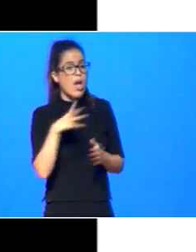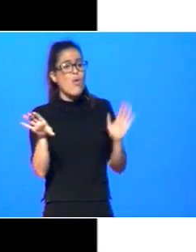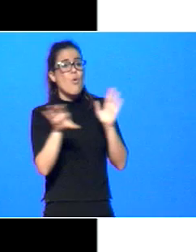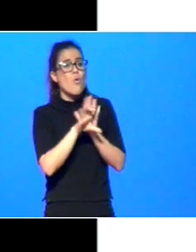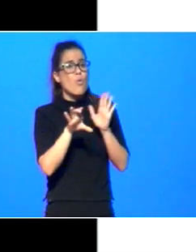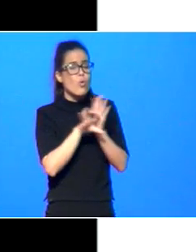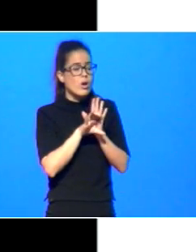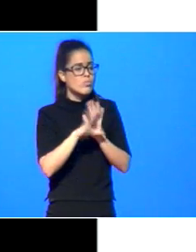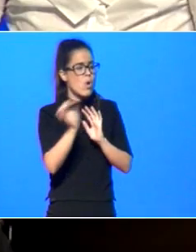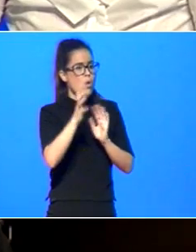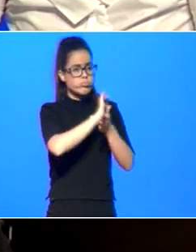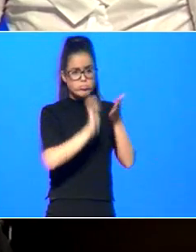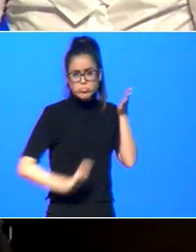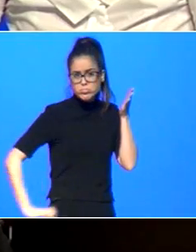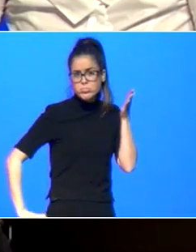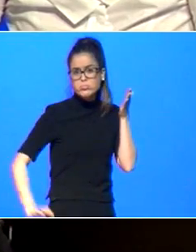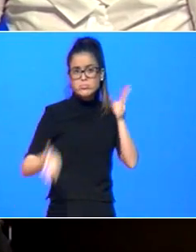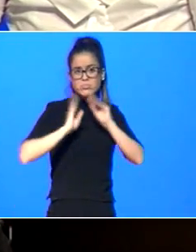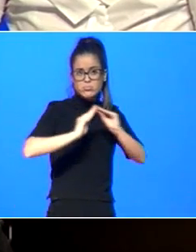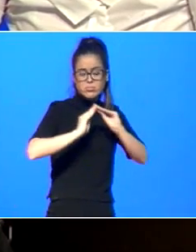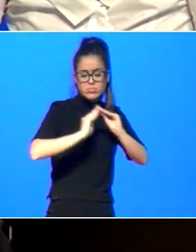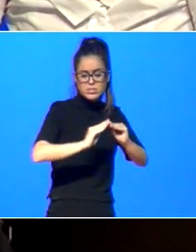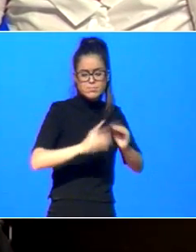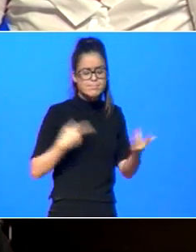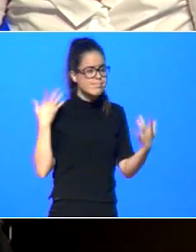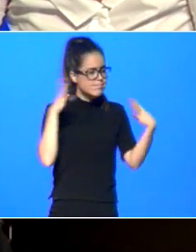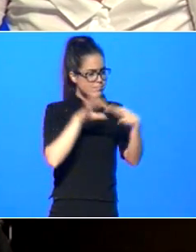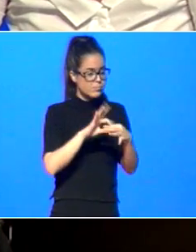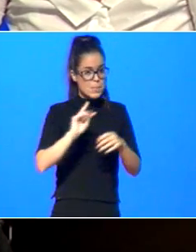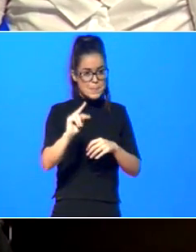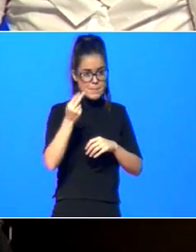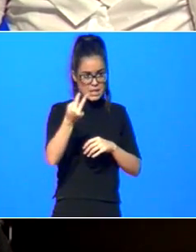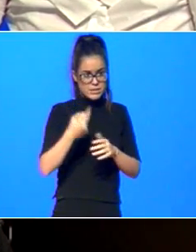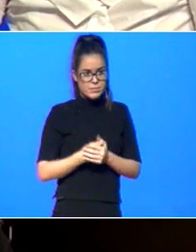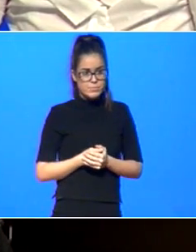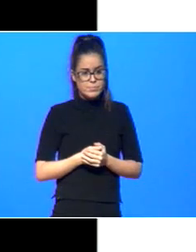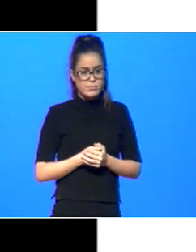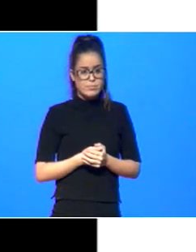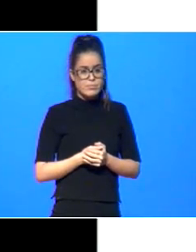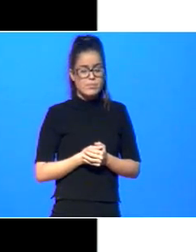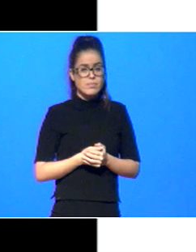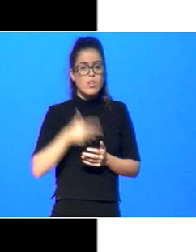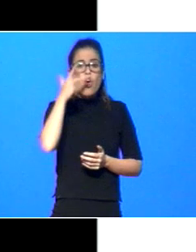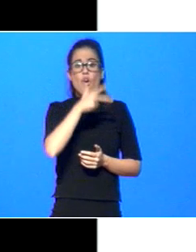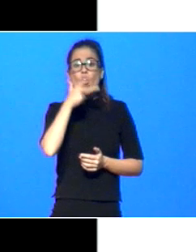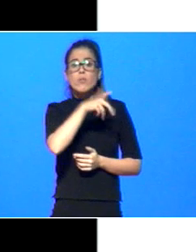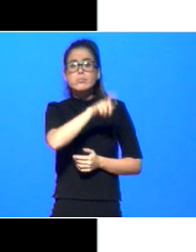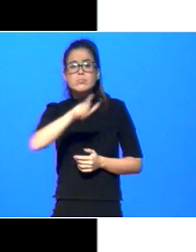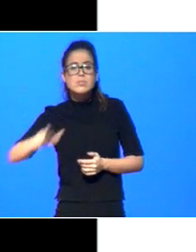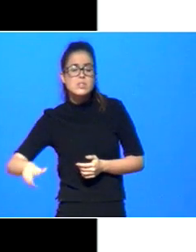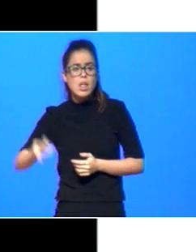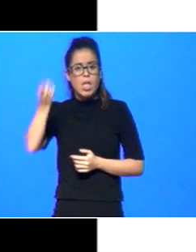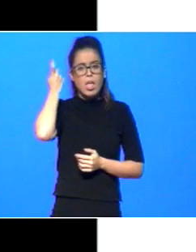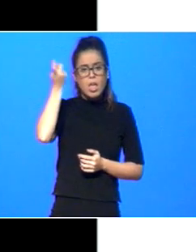kurrikulunaz edo txostenakin edo lotute egongo dana. Bigarrena eskolako pertsonakin, eta hor sartzen dut irakasliak,